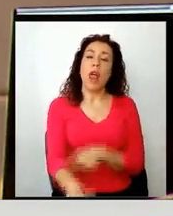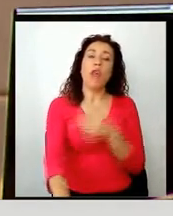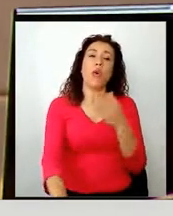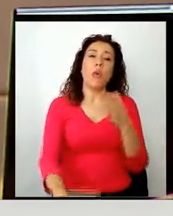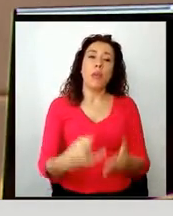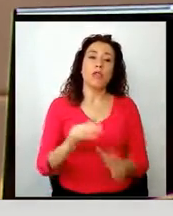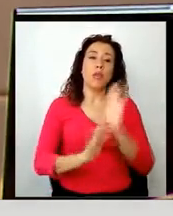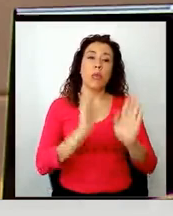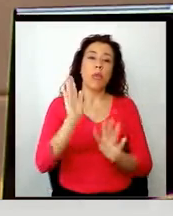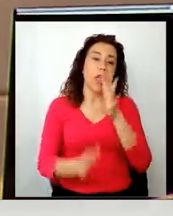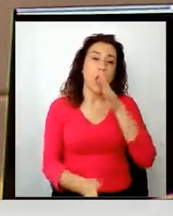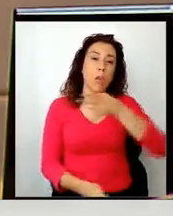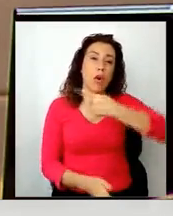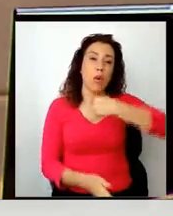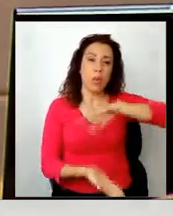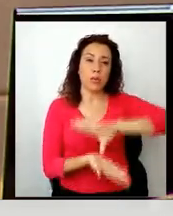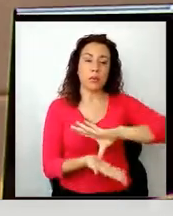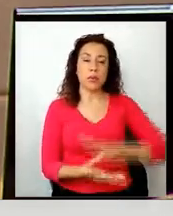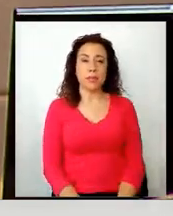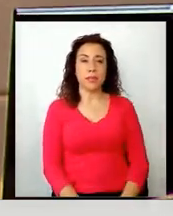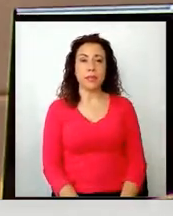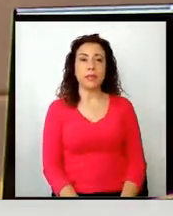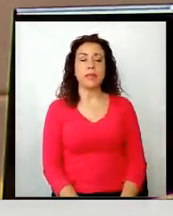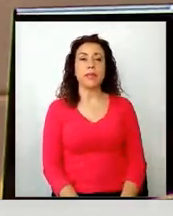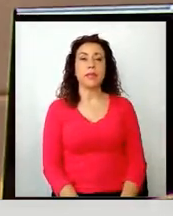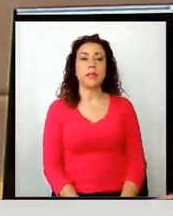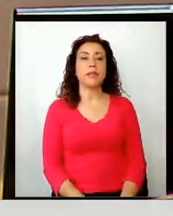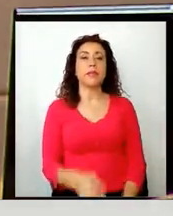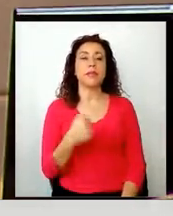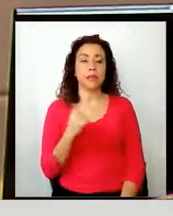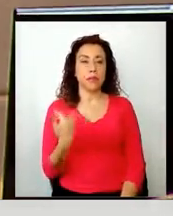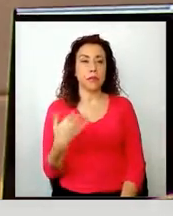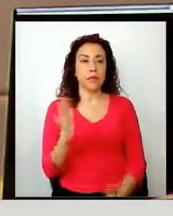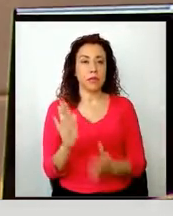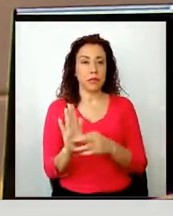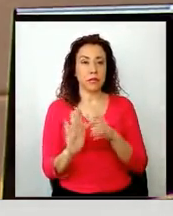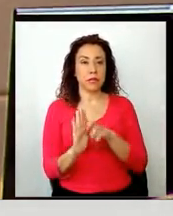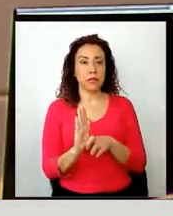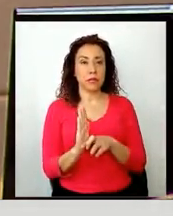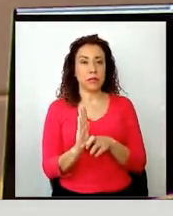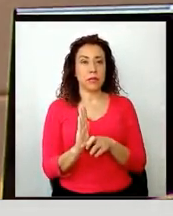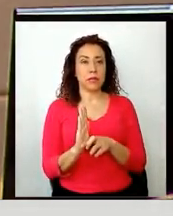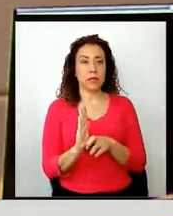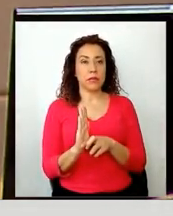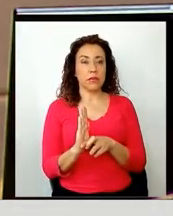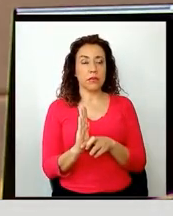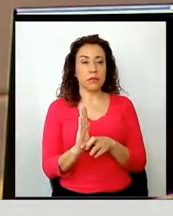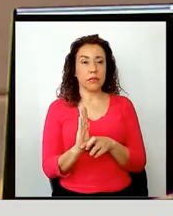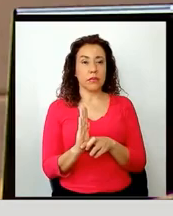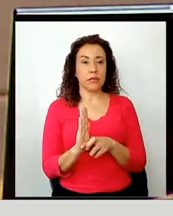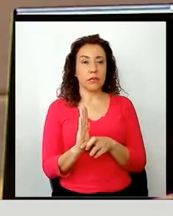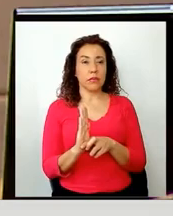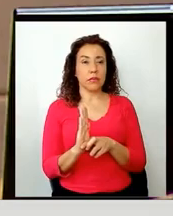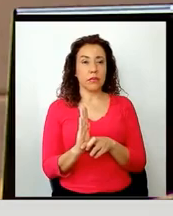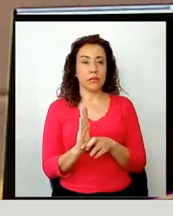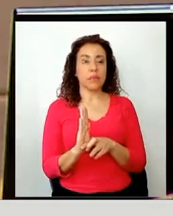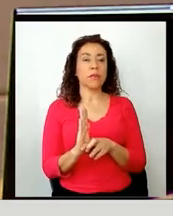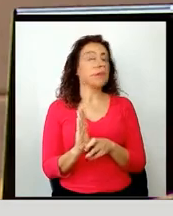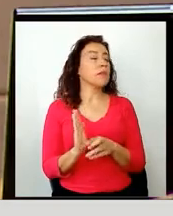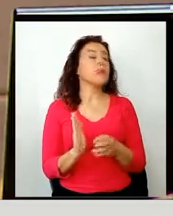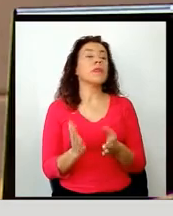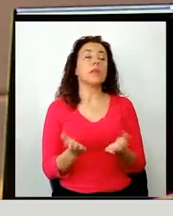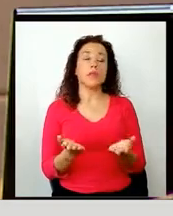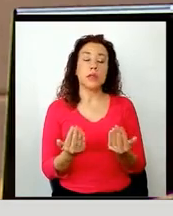nuestro país vamos a probar este proyecto insistimos en el sentido de buscar